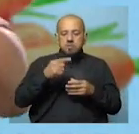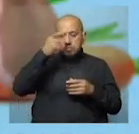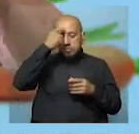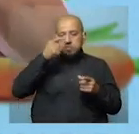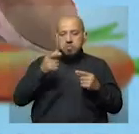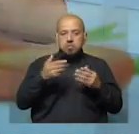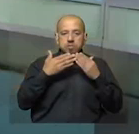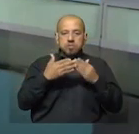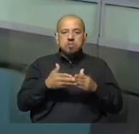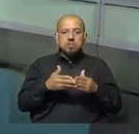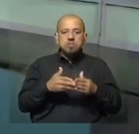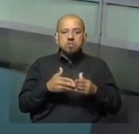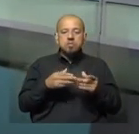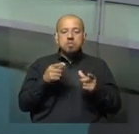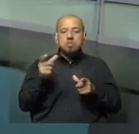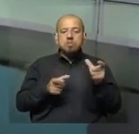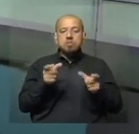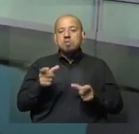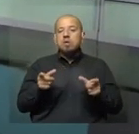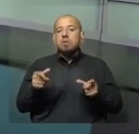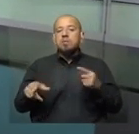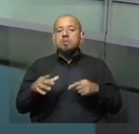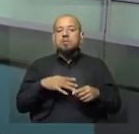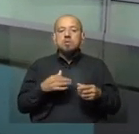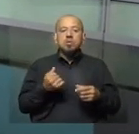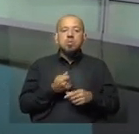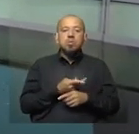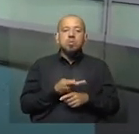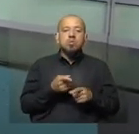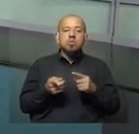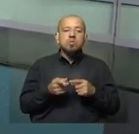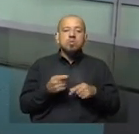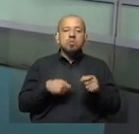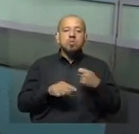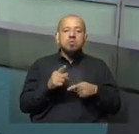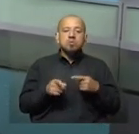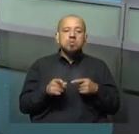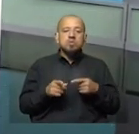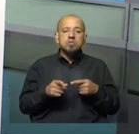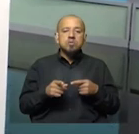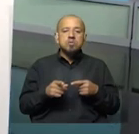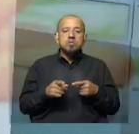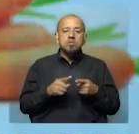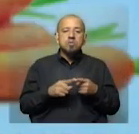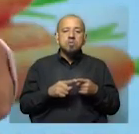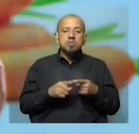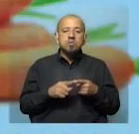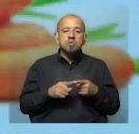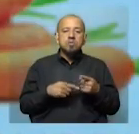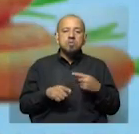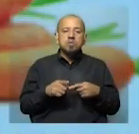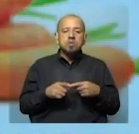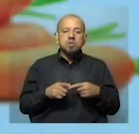le pregunta a los principales referentes de cada producto a cuánto se vendió el producto en esa jornada de venta. Y en base a